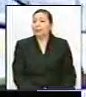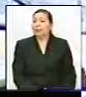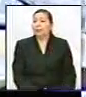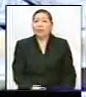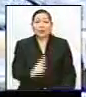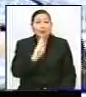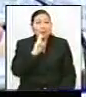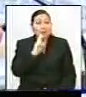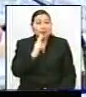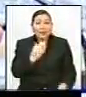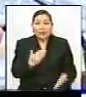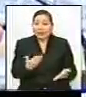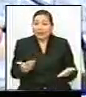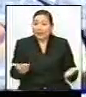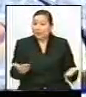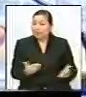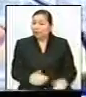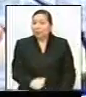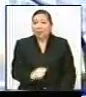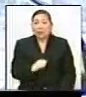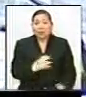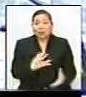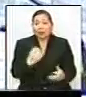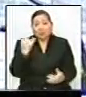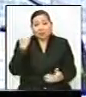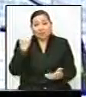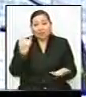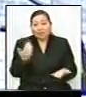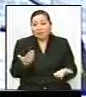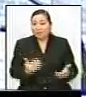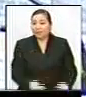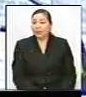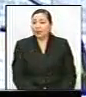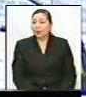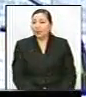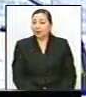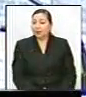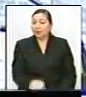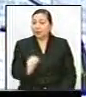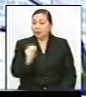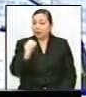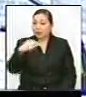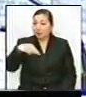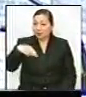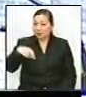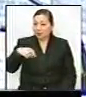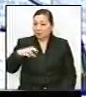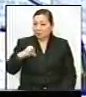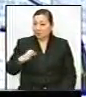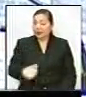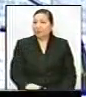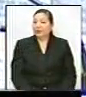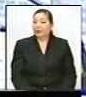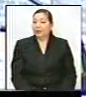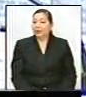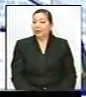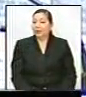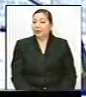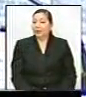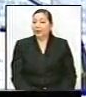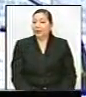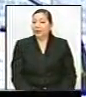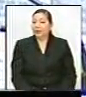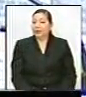responde. Es decir, yo no quiero imaginar de que la OMPE, como en su momento, como lo vuelvo a mencionar, señor